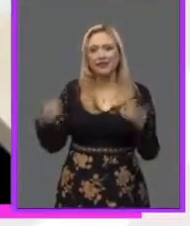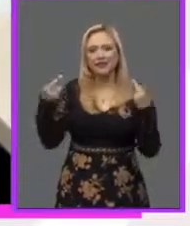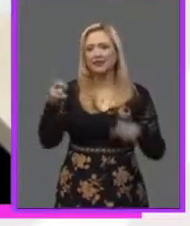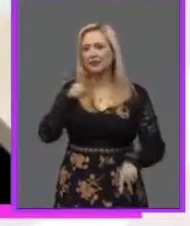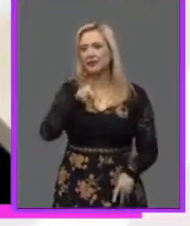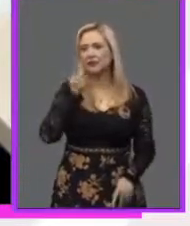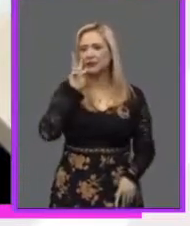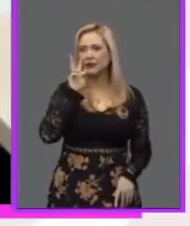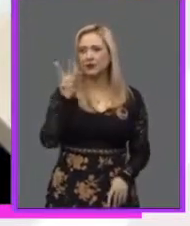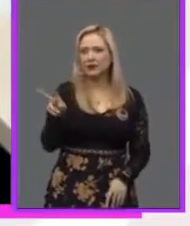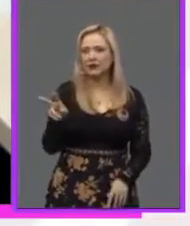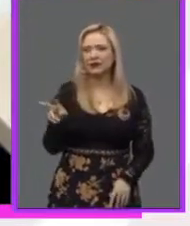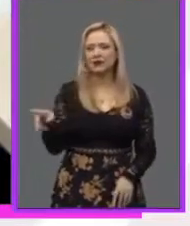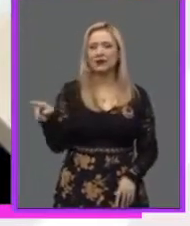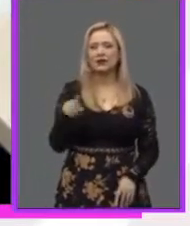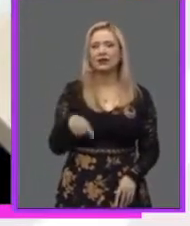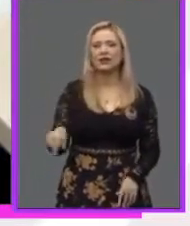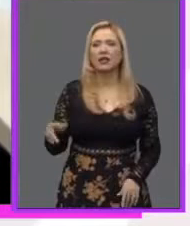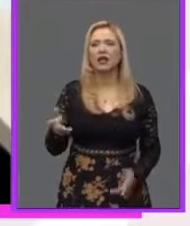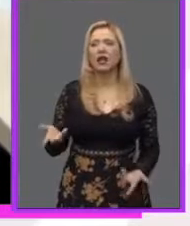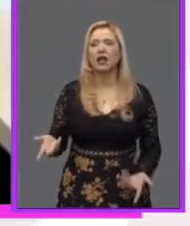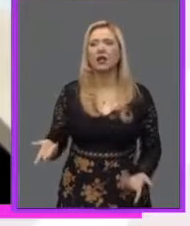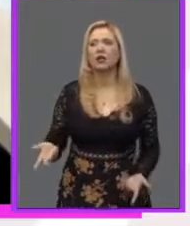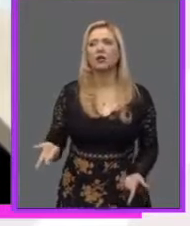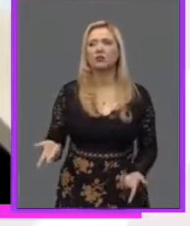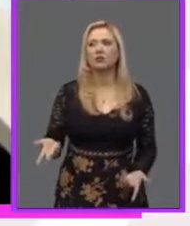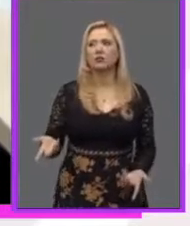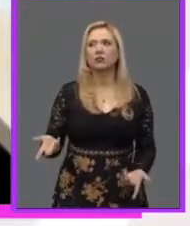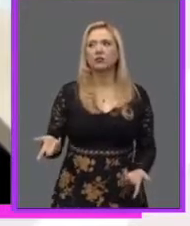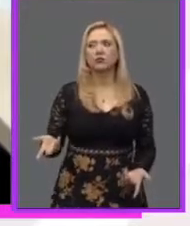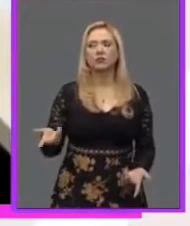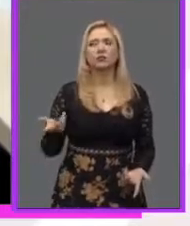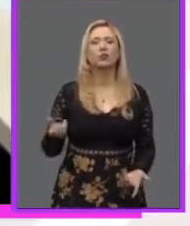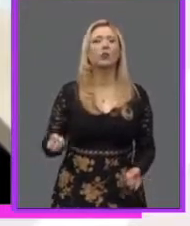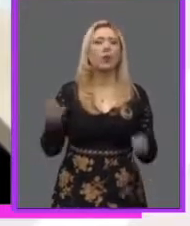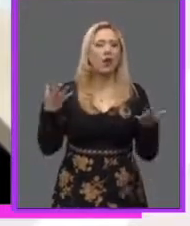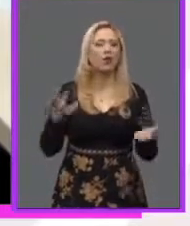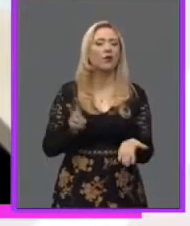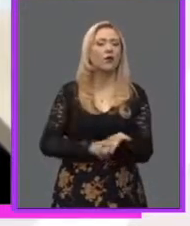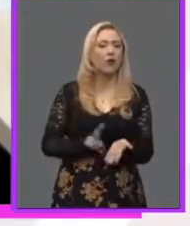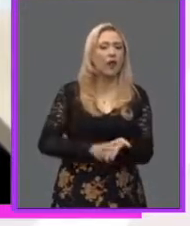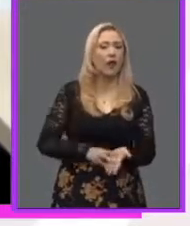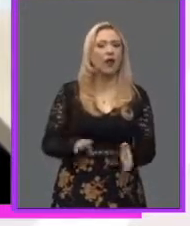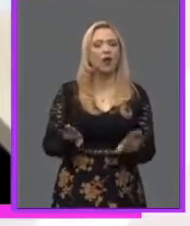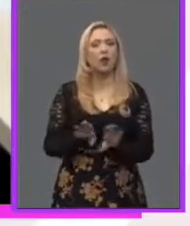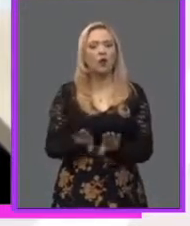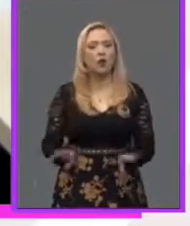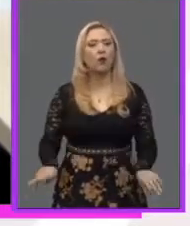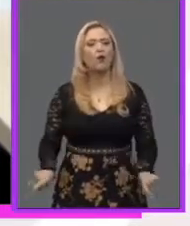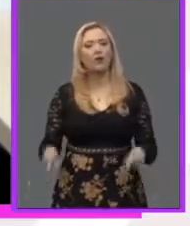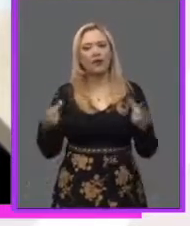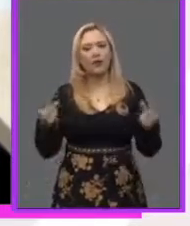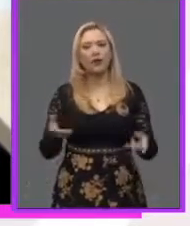análisis y seguimiento del mercado inmobiliario, no solo en cuanto a qué se ofrece, cuánto se vende, etcétera, sino cómo se vende, ¿no? Cuáles